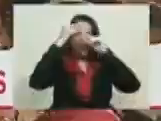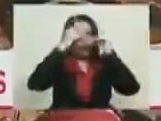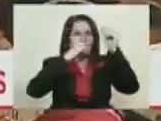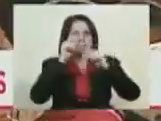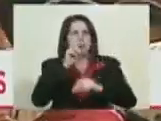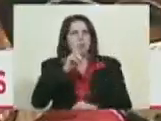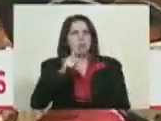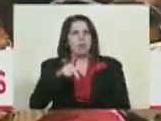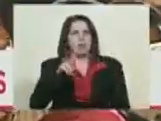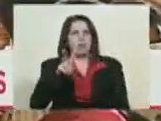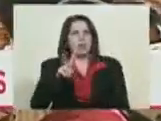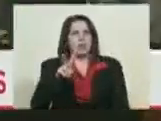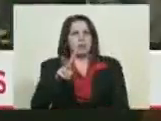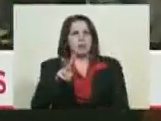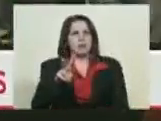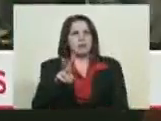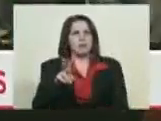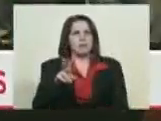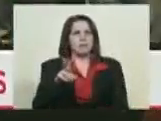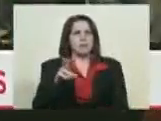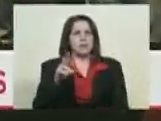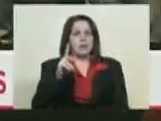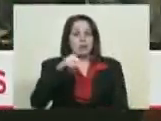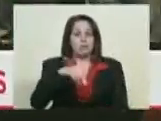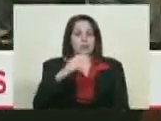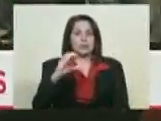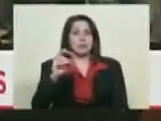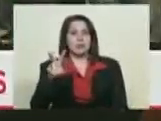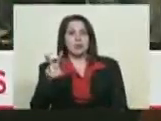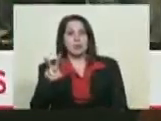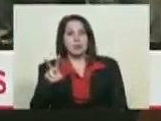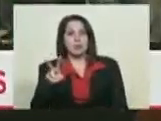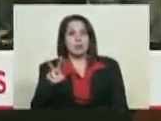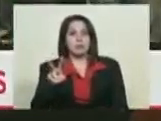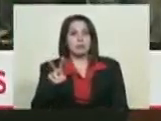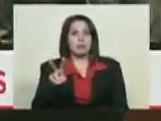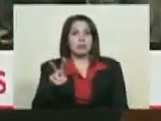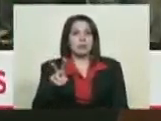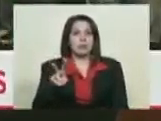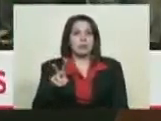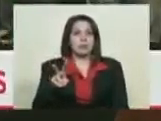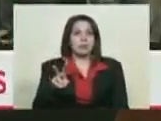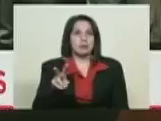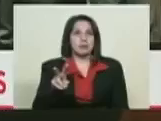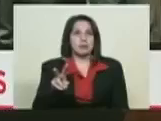UPB, al Partido Comunista de Venezuela,